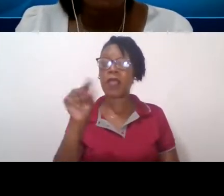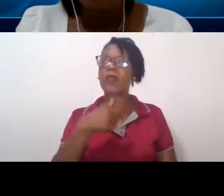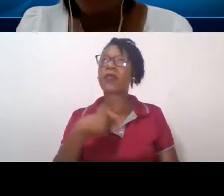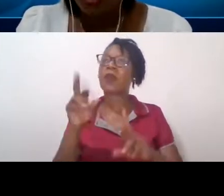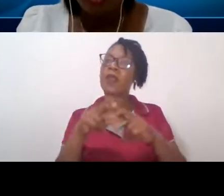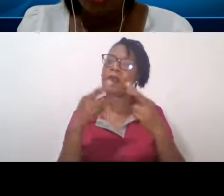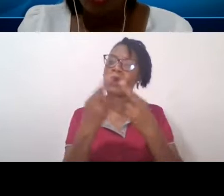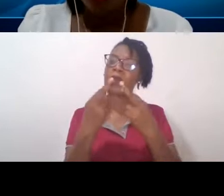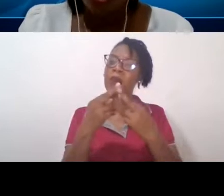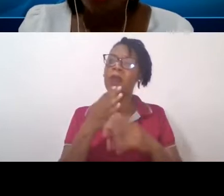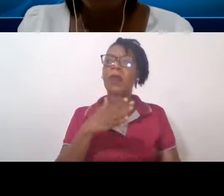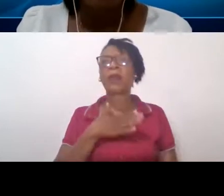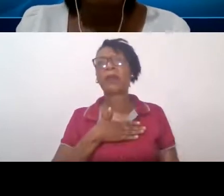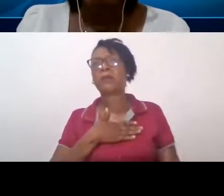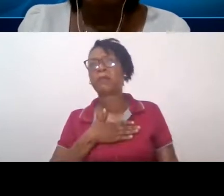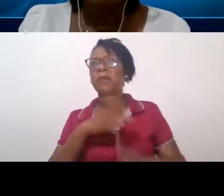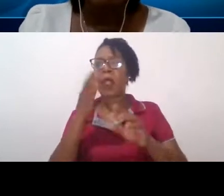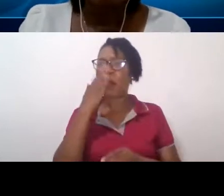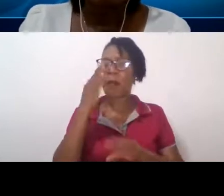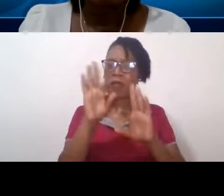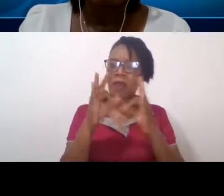una madre de familia que tiene dos chicos que